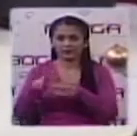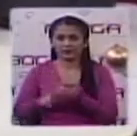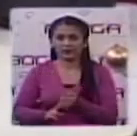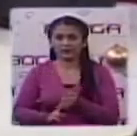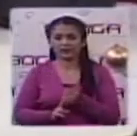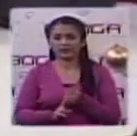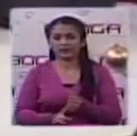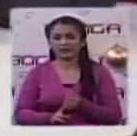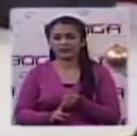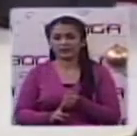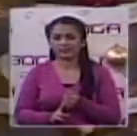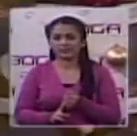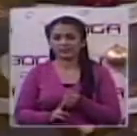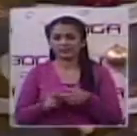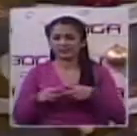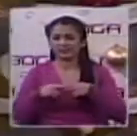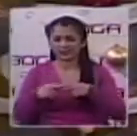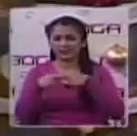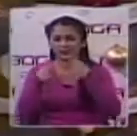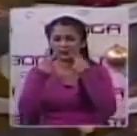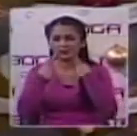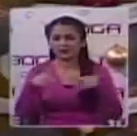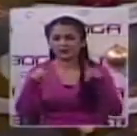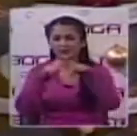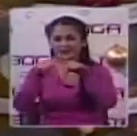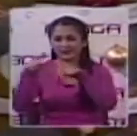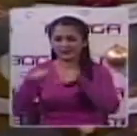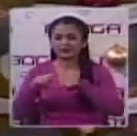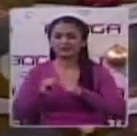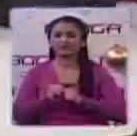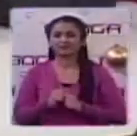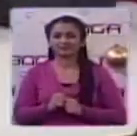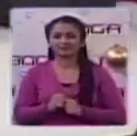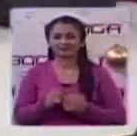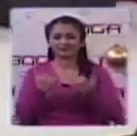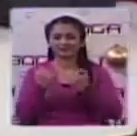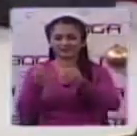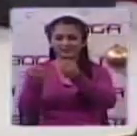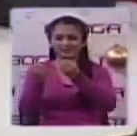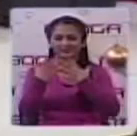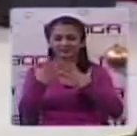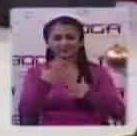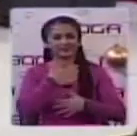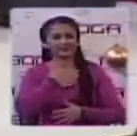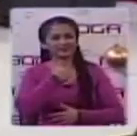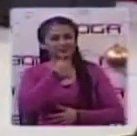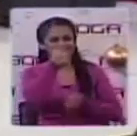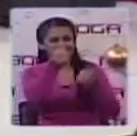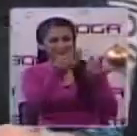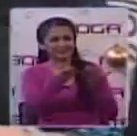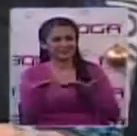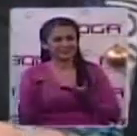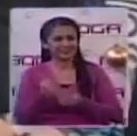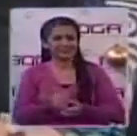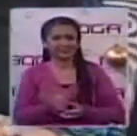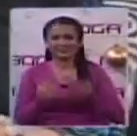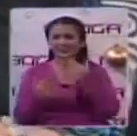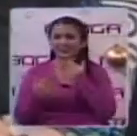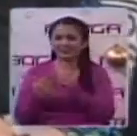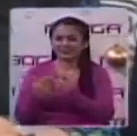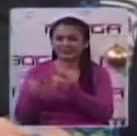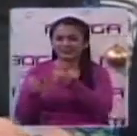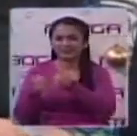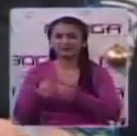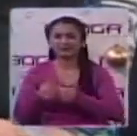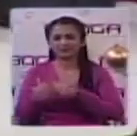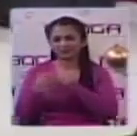tema de comunicación interna corporativa, que es muy importante y está muy en boga. ¿Cómo está? Bienvenida. Buenos días, muchas gracias por la invitación. Gracias